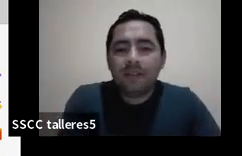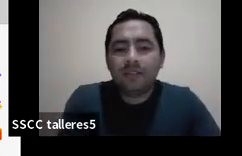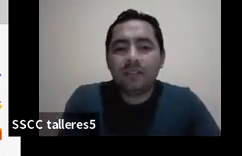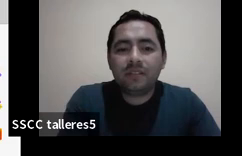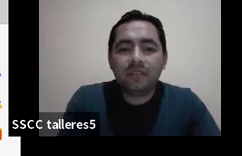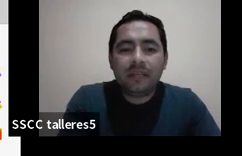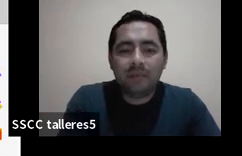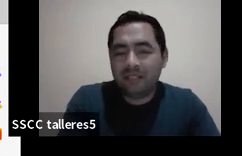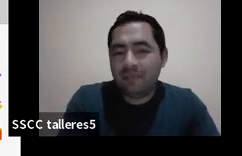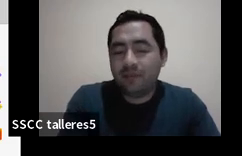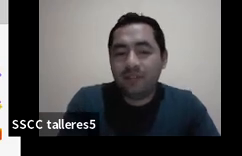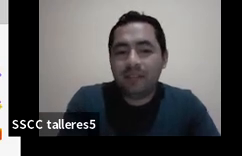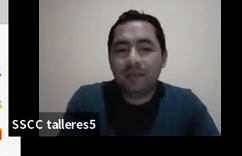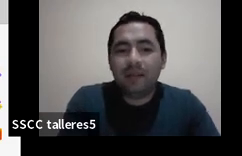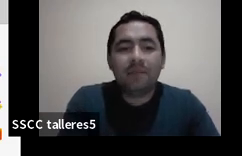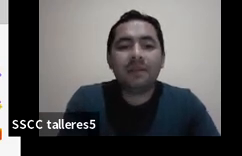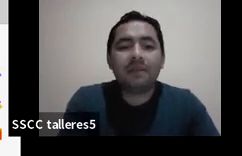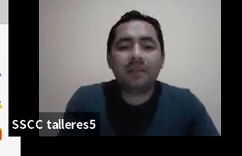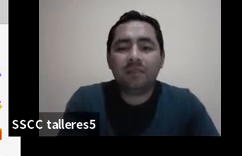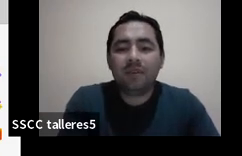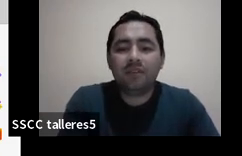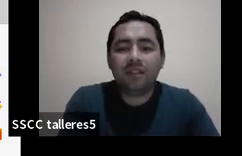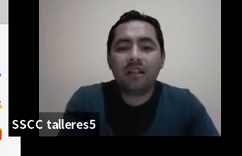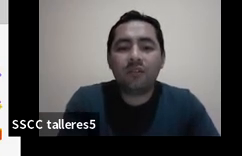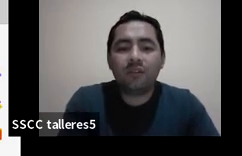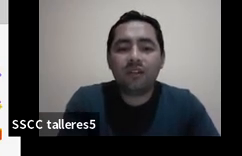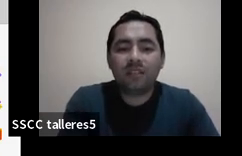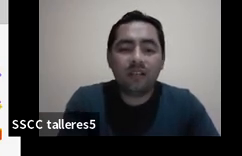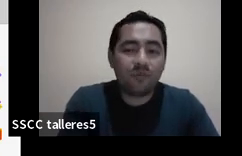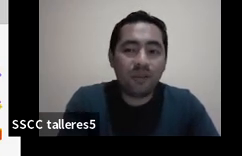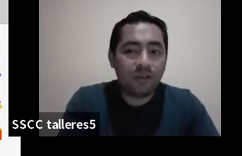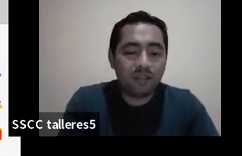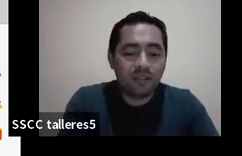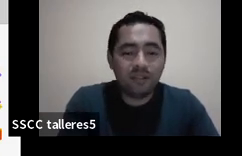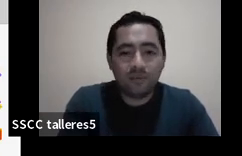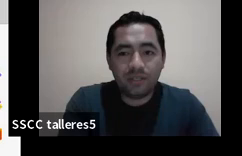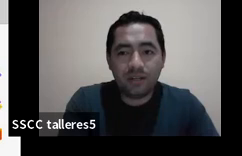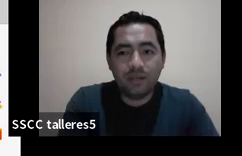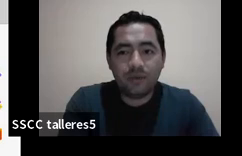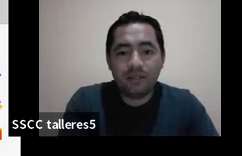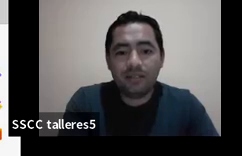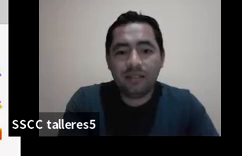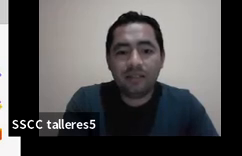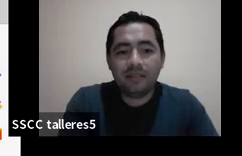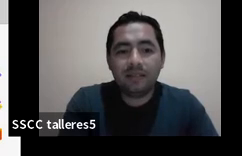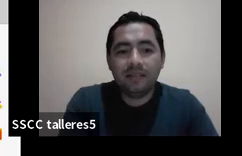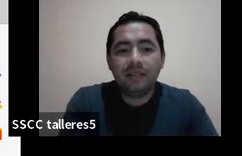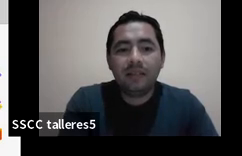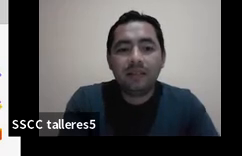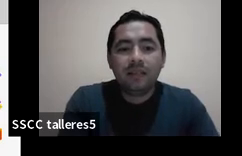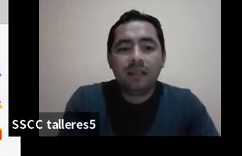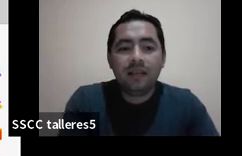ver, entonces, para terminar con este tema nada más, el español signado es la forma incorrecta de usar la lengua de